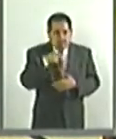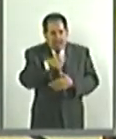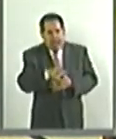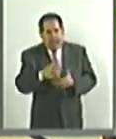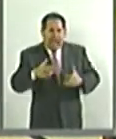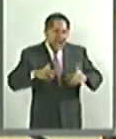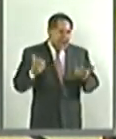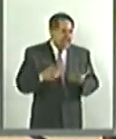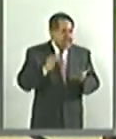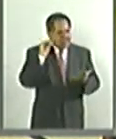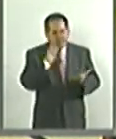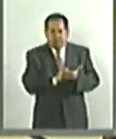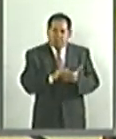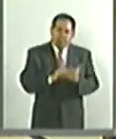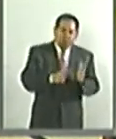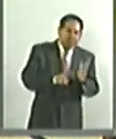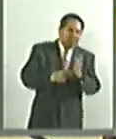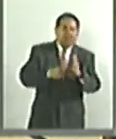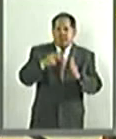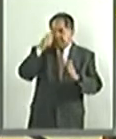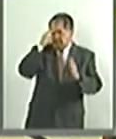de este logro para México.